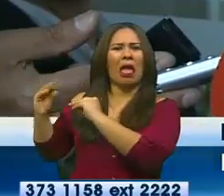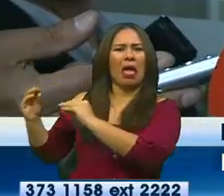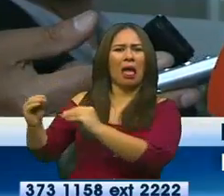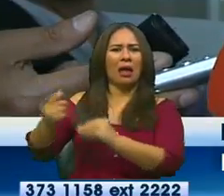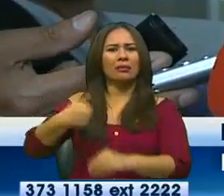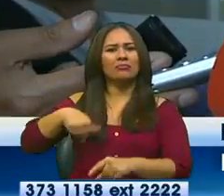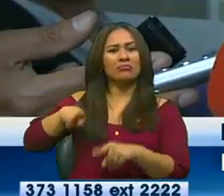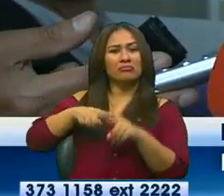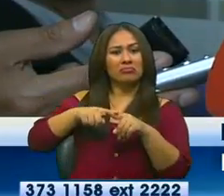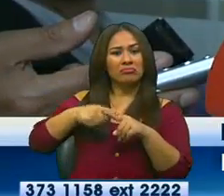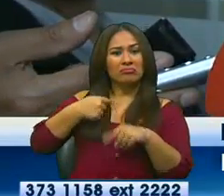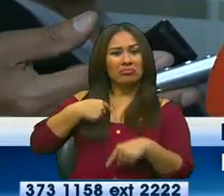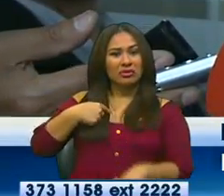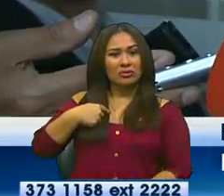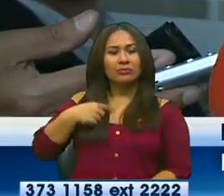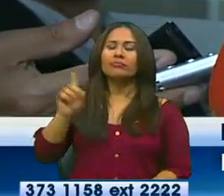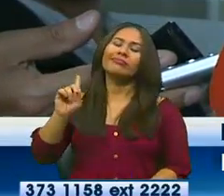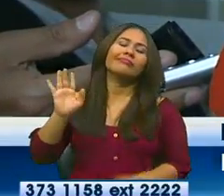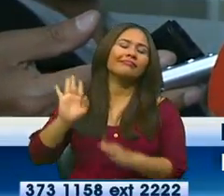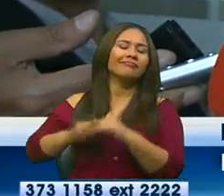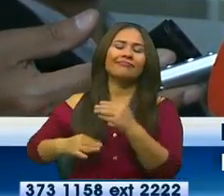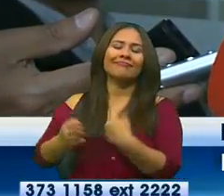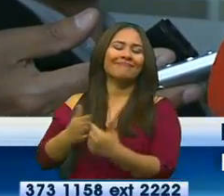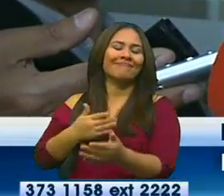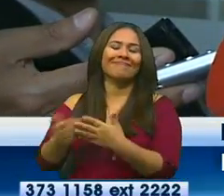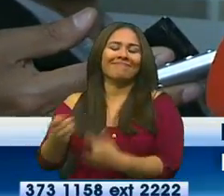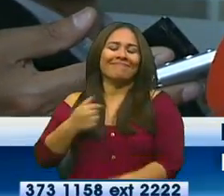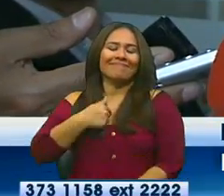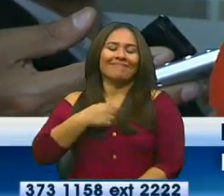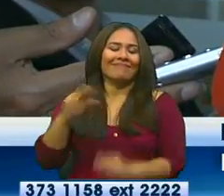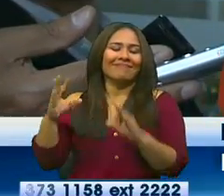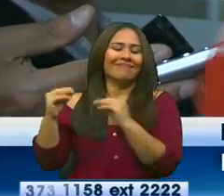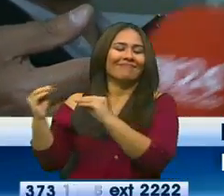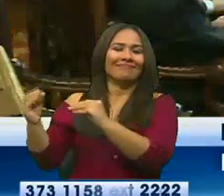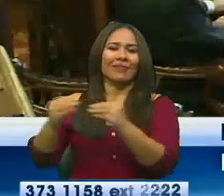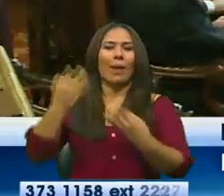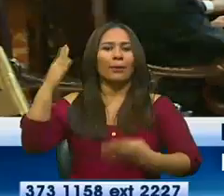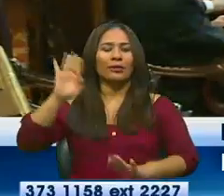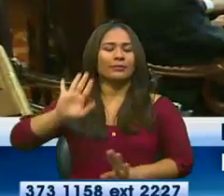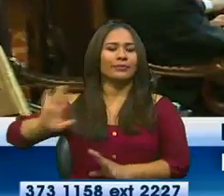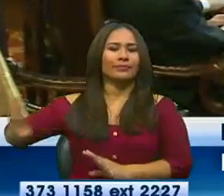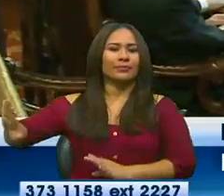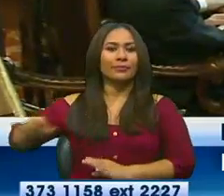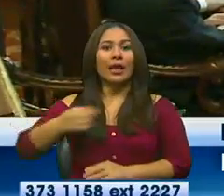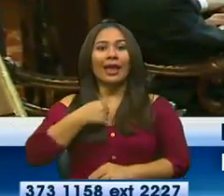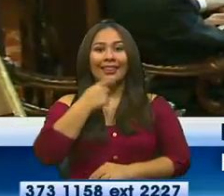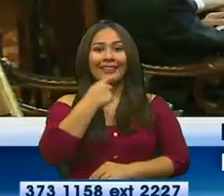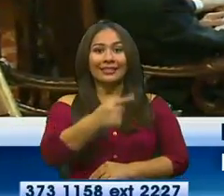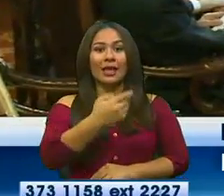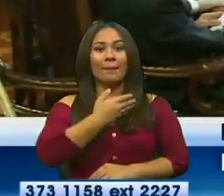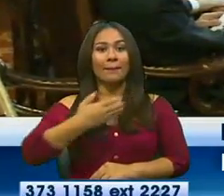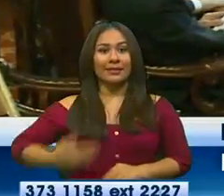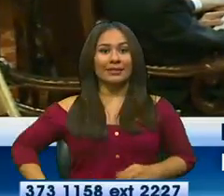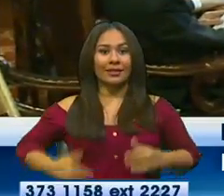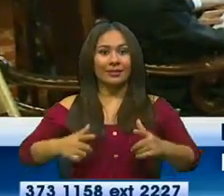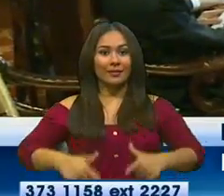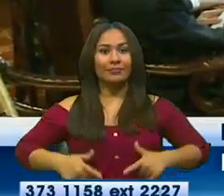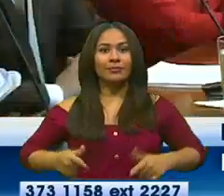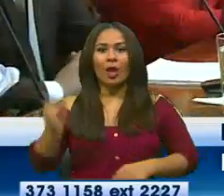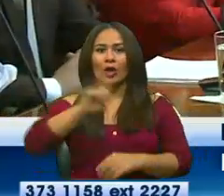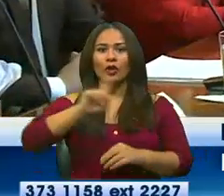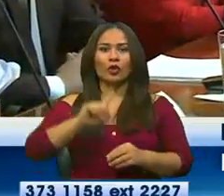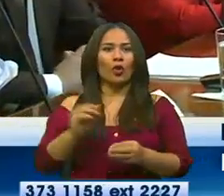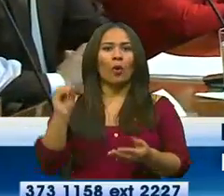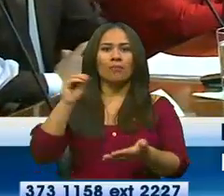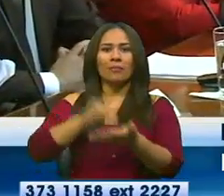a nosotros realmente no es parte de la discusión política. Y advierten que el presidente no debe cruzar las líneas rojas que ha marcado